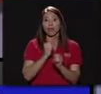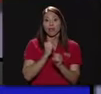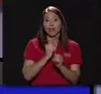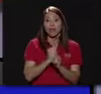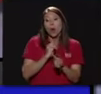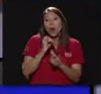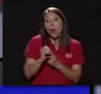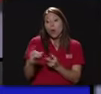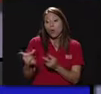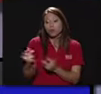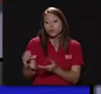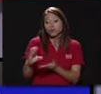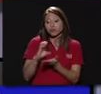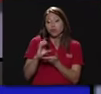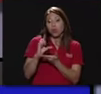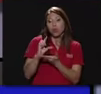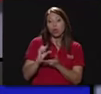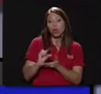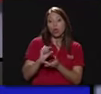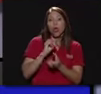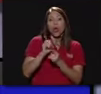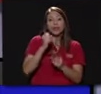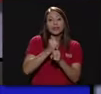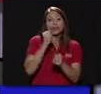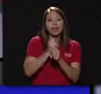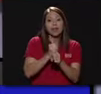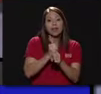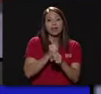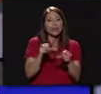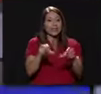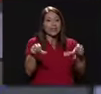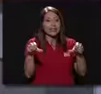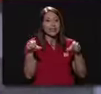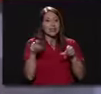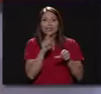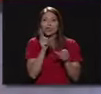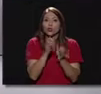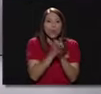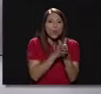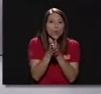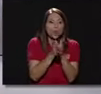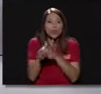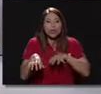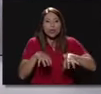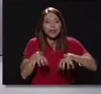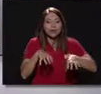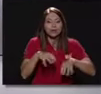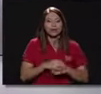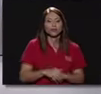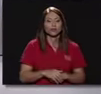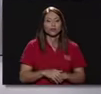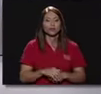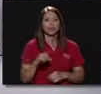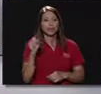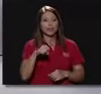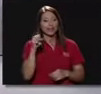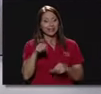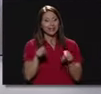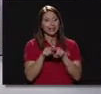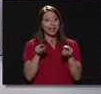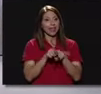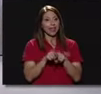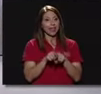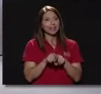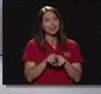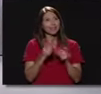desempleadas o que tienen ingresos bajos o que están trabajando en sectores que no son muy dinámicos. Sí, y además agregándole,